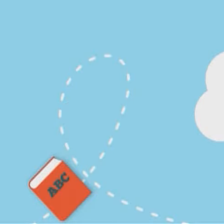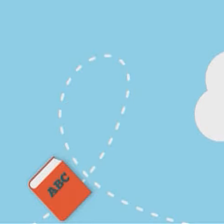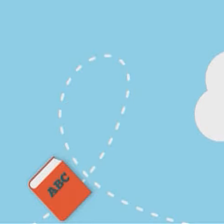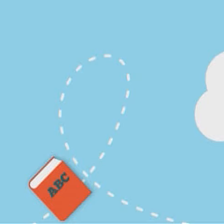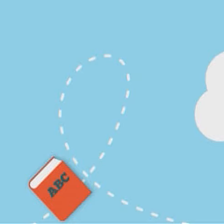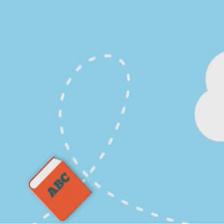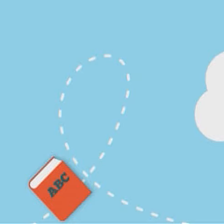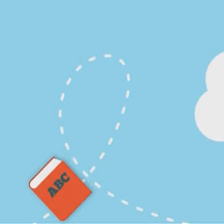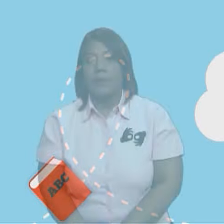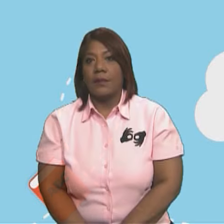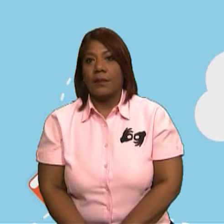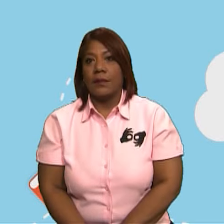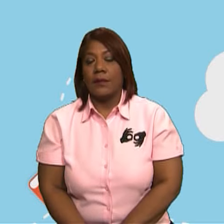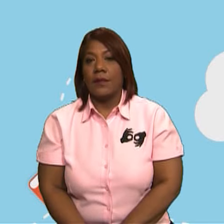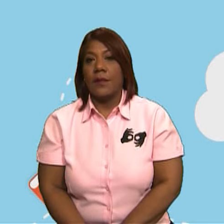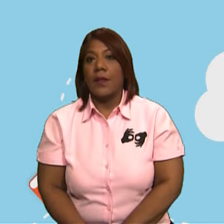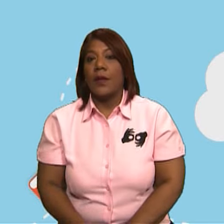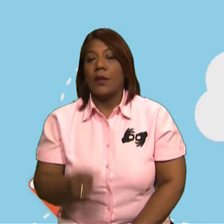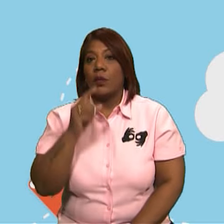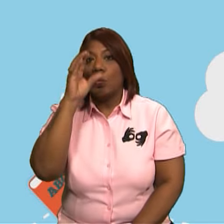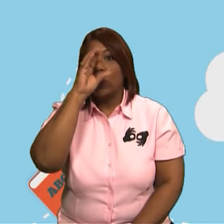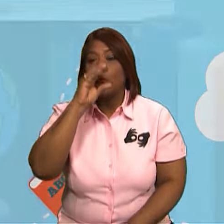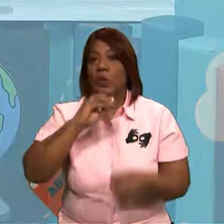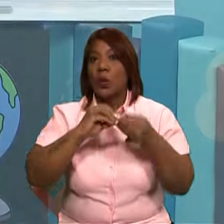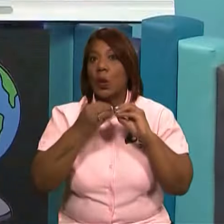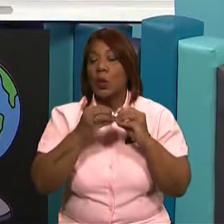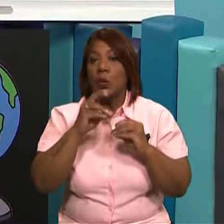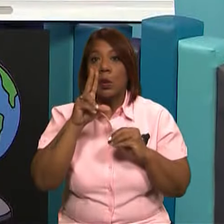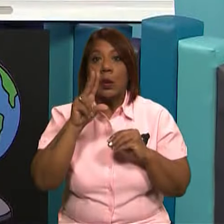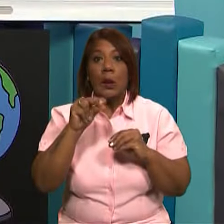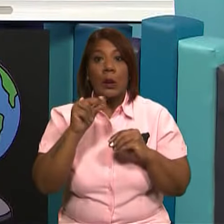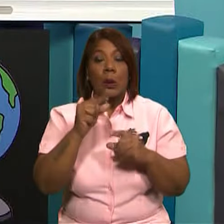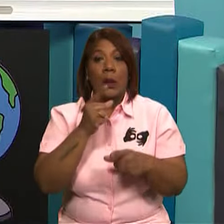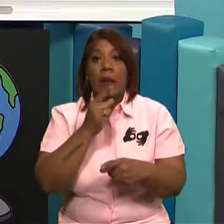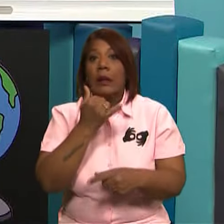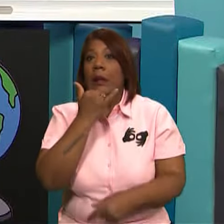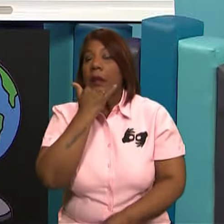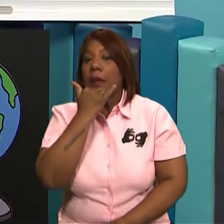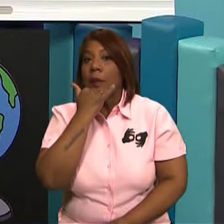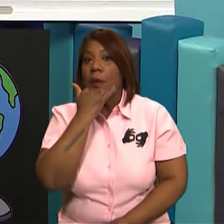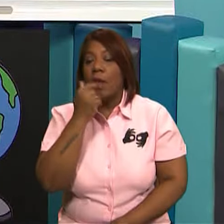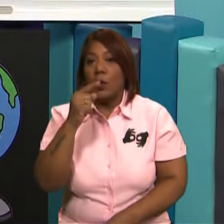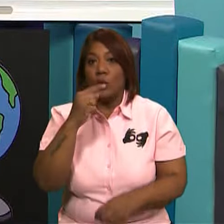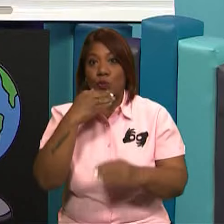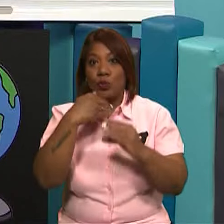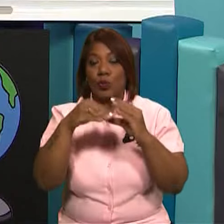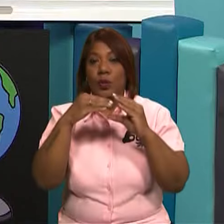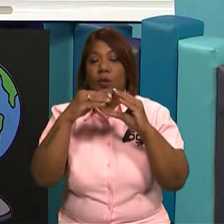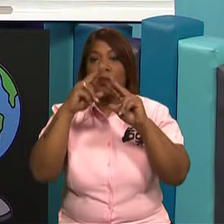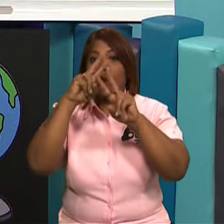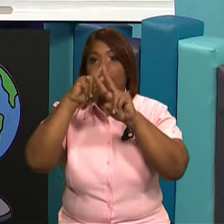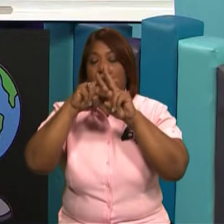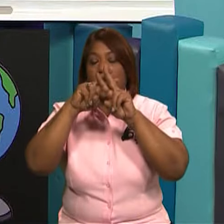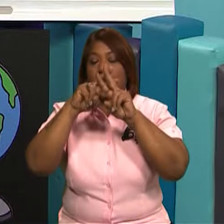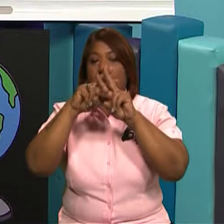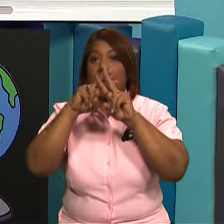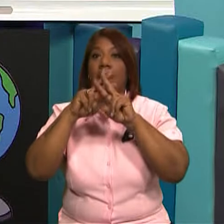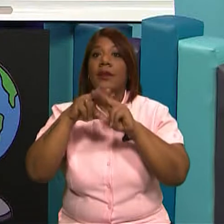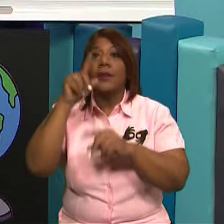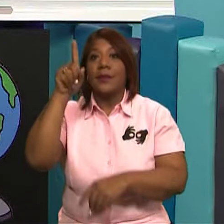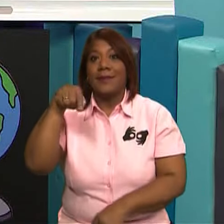van a deducir cuál no forma parte. Compártelo con nosotros utilizando la etiqueta Estrellas de Mate. Y como boleto de